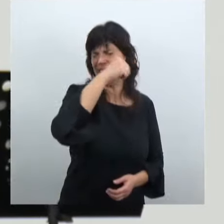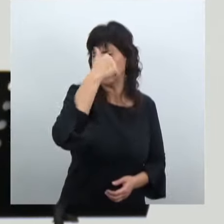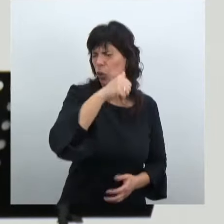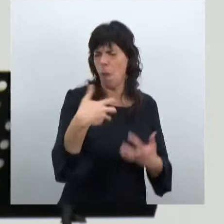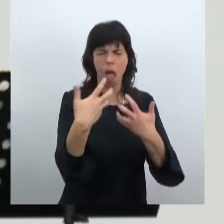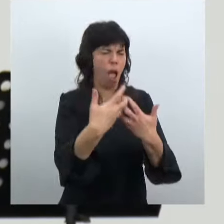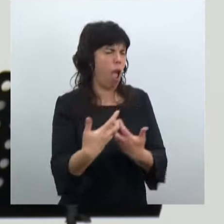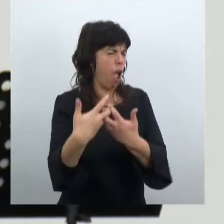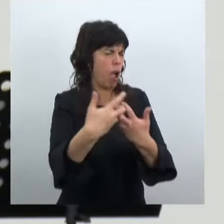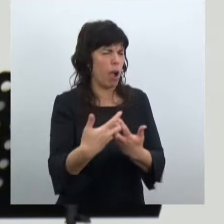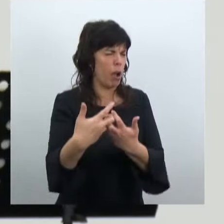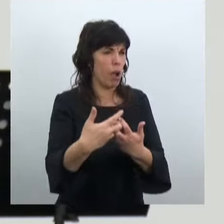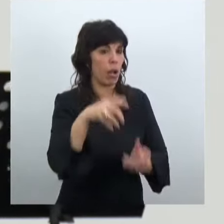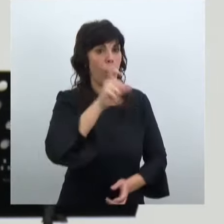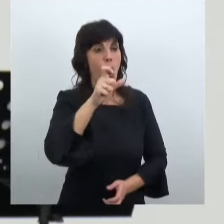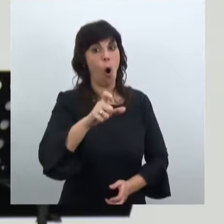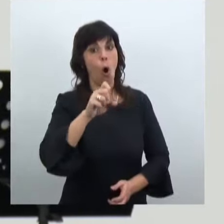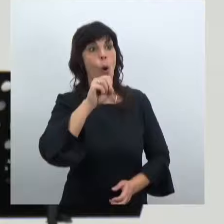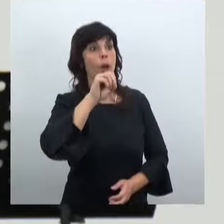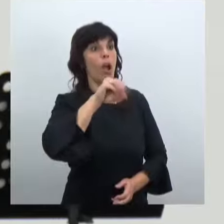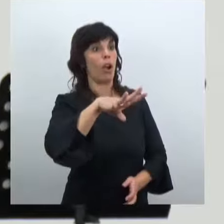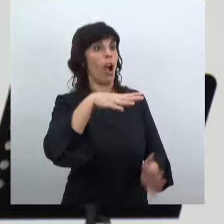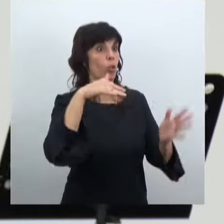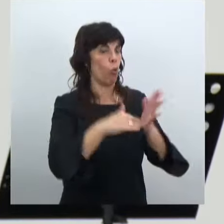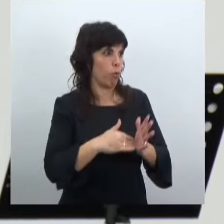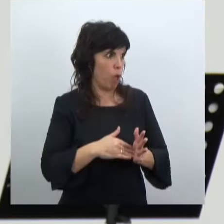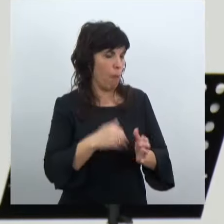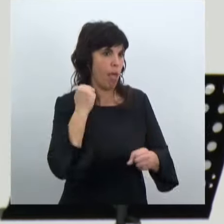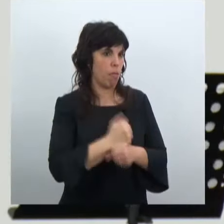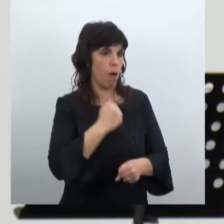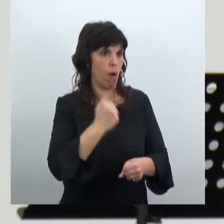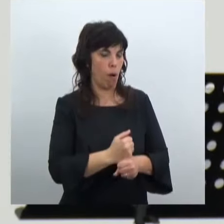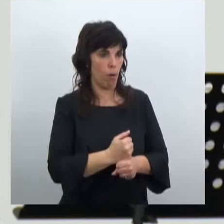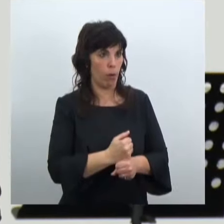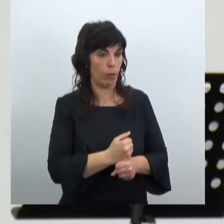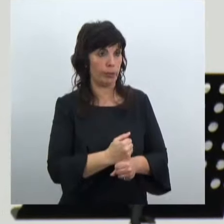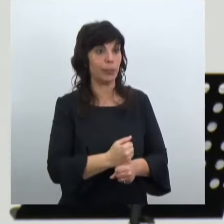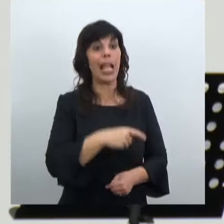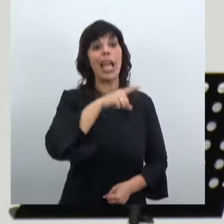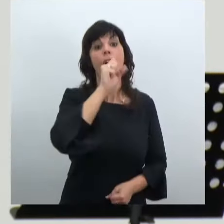guerra. Y como en 1945 todos los hombres se fueron a la guerra,